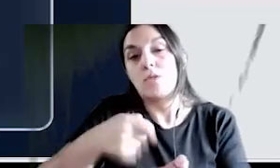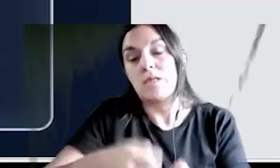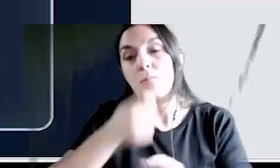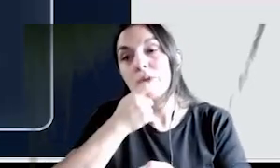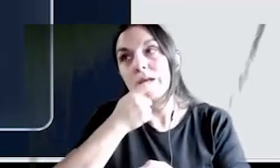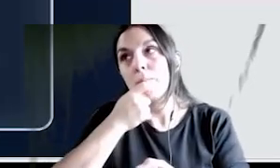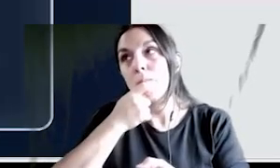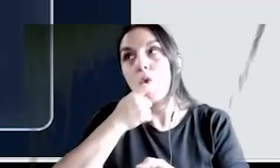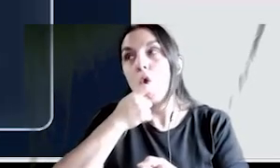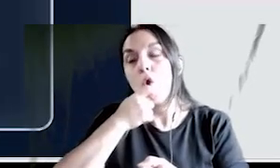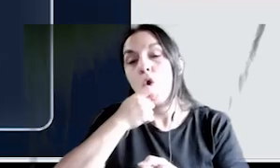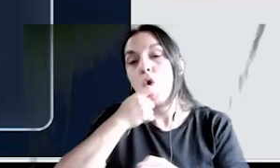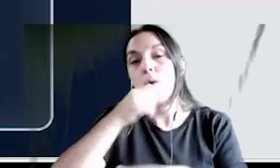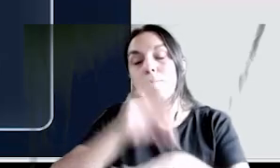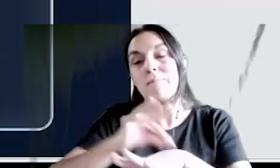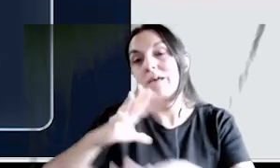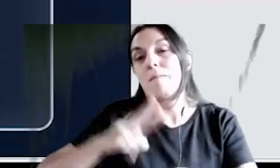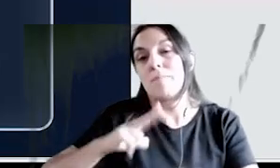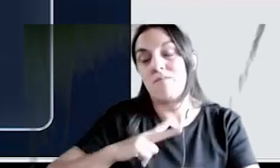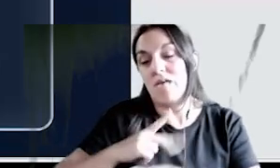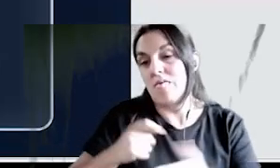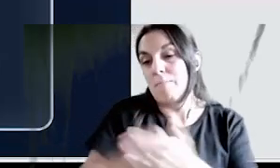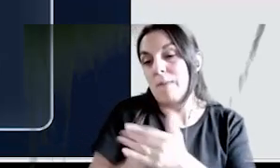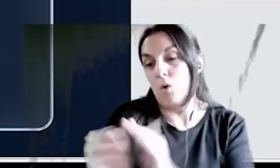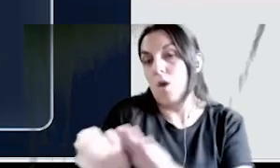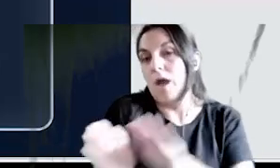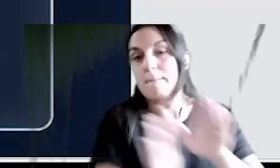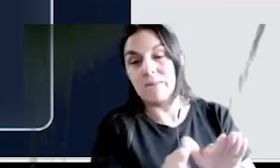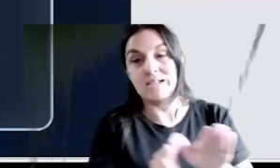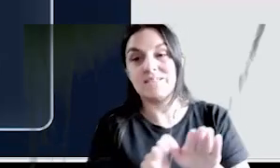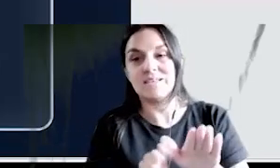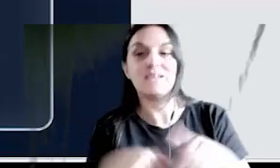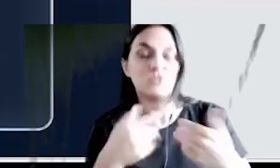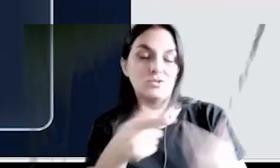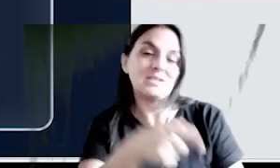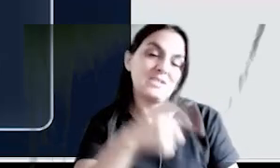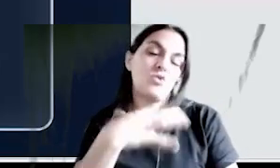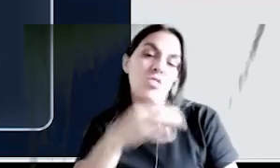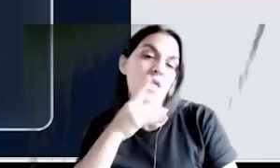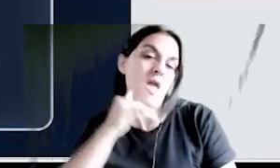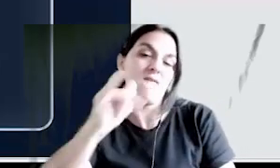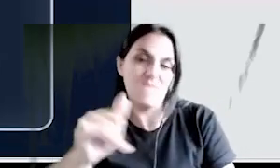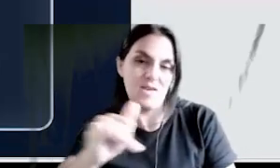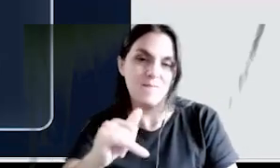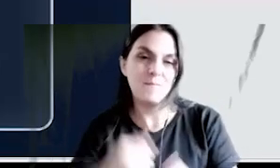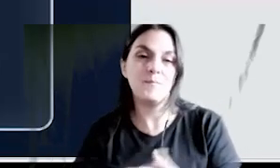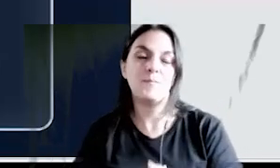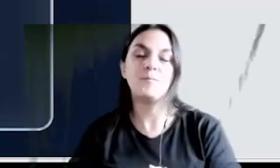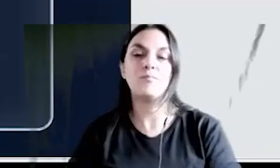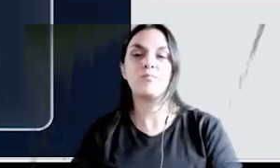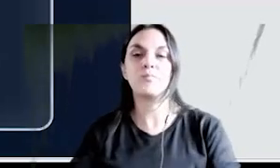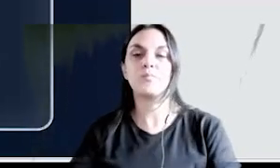una prepaga que se pague independientemente de los aportes obligatorios en materia de obra social.